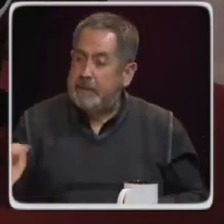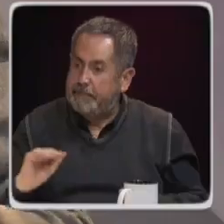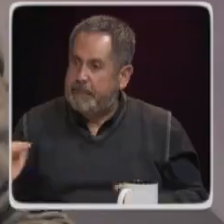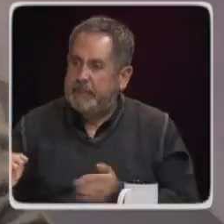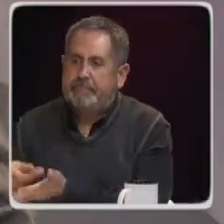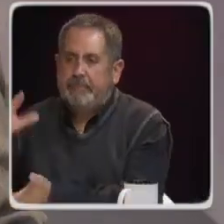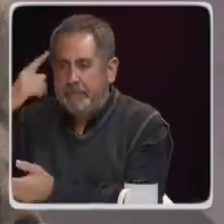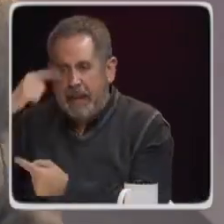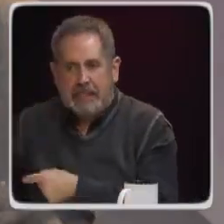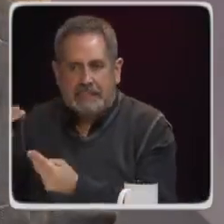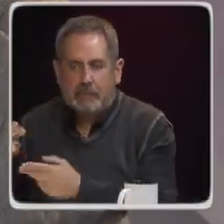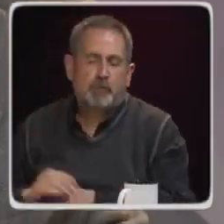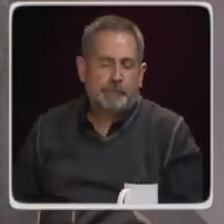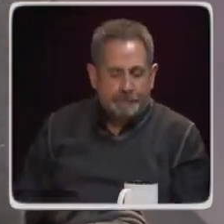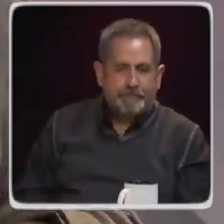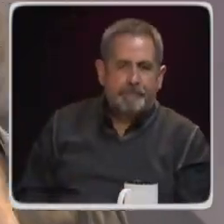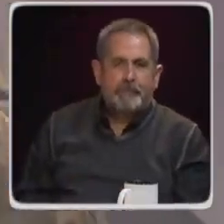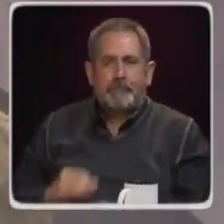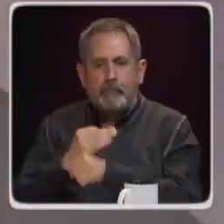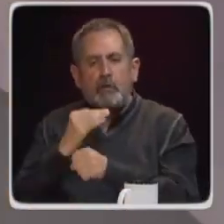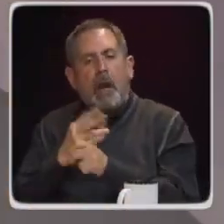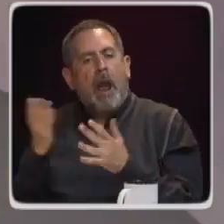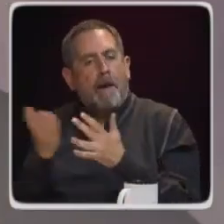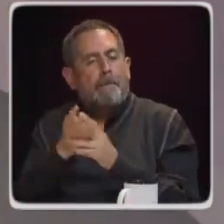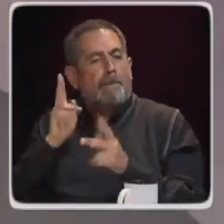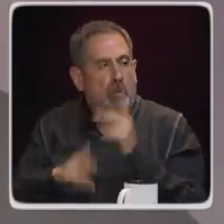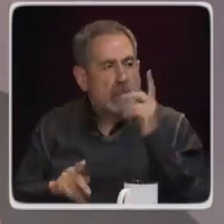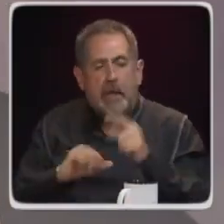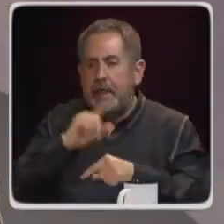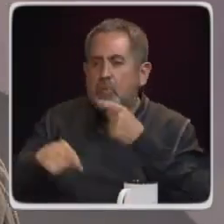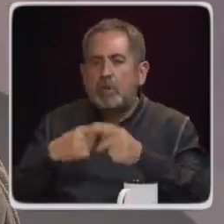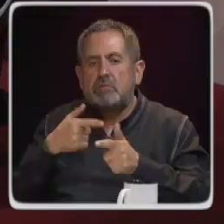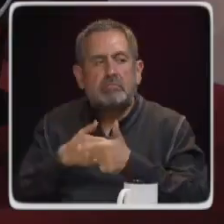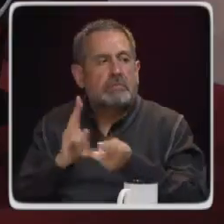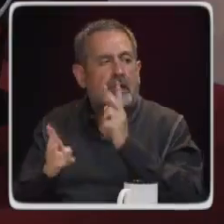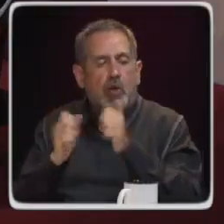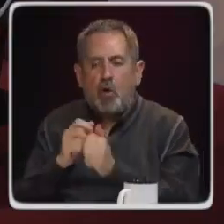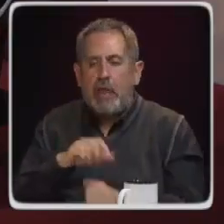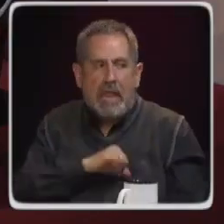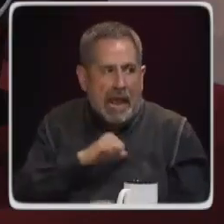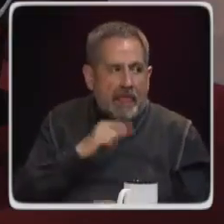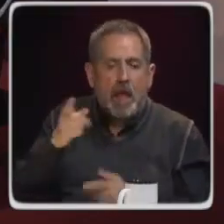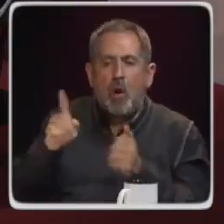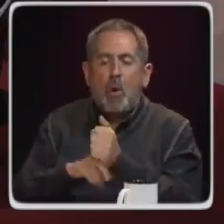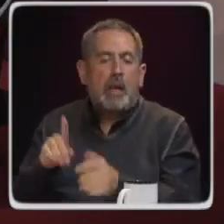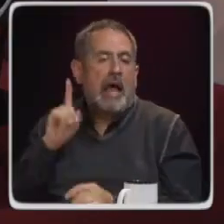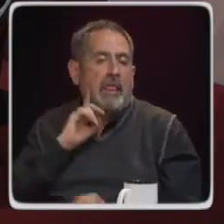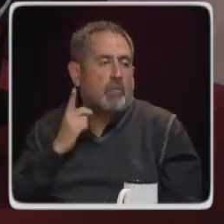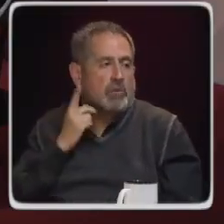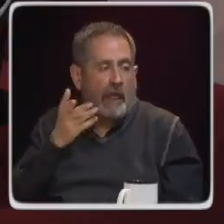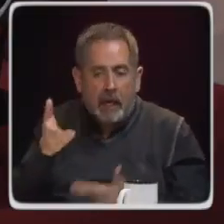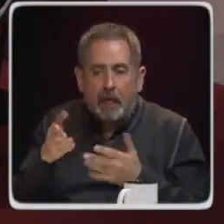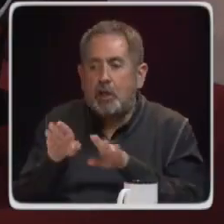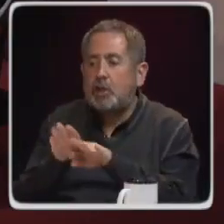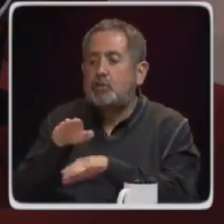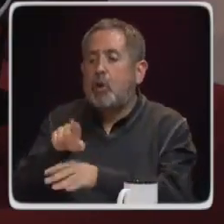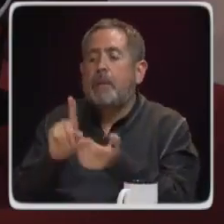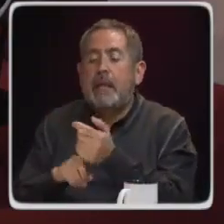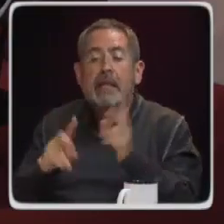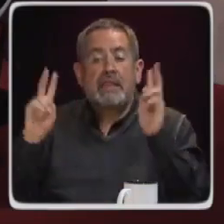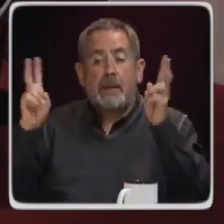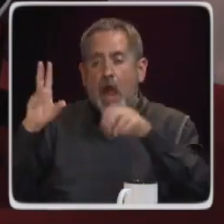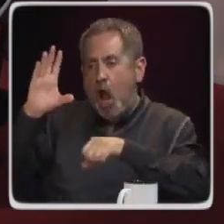arreglar con leyes. Y las leyes son importantes, pero no son suficientes, porque si a veces fuera solo